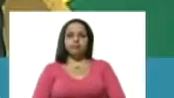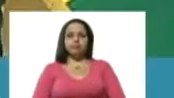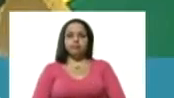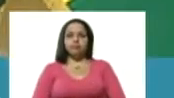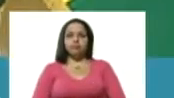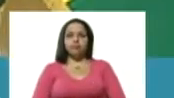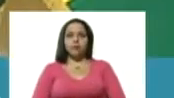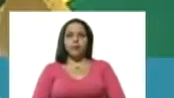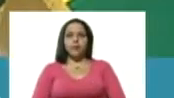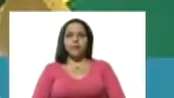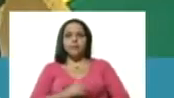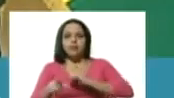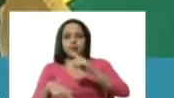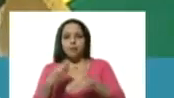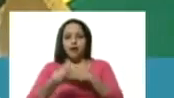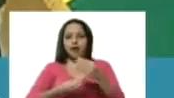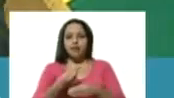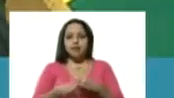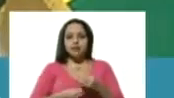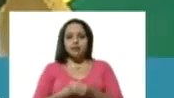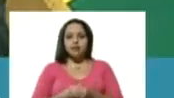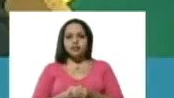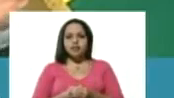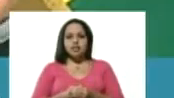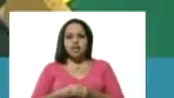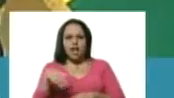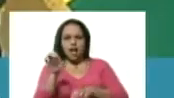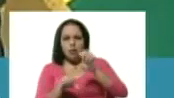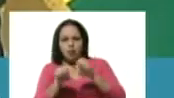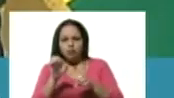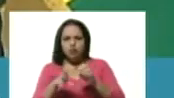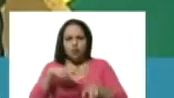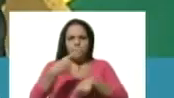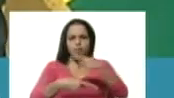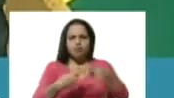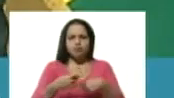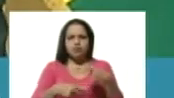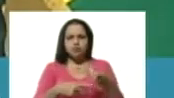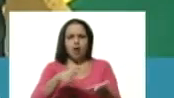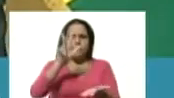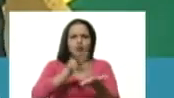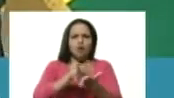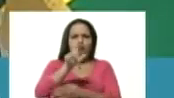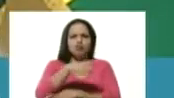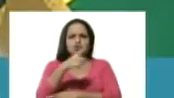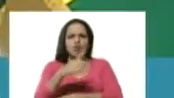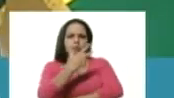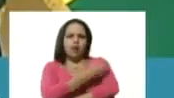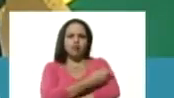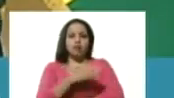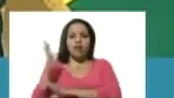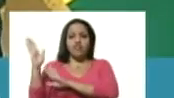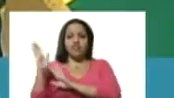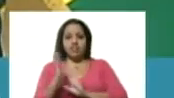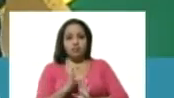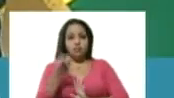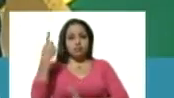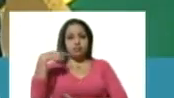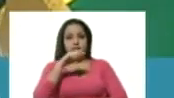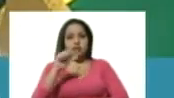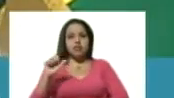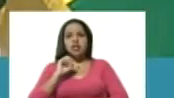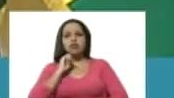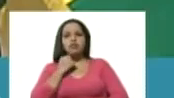se hayan hecho los ensayos clínicos correspondientes, hay varios en proceso. Venimos nosotros llegando de Rusia la semana pasada y tienen